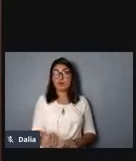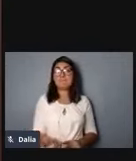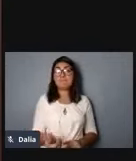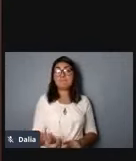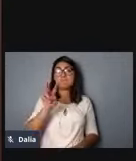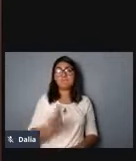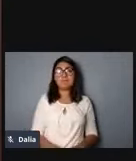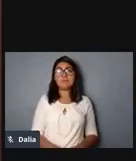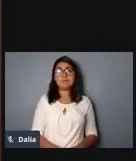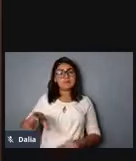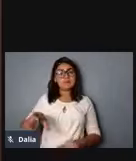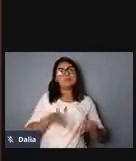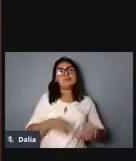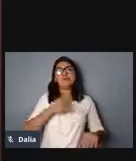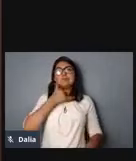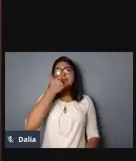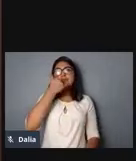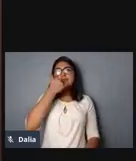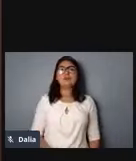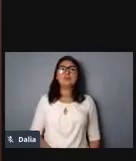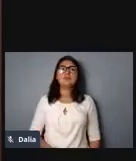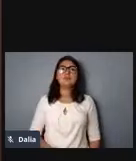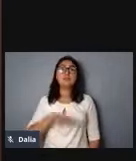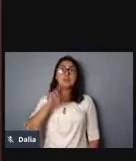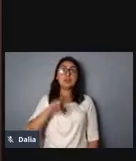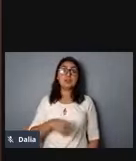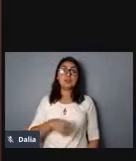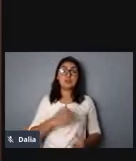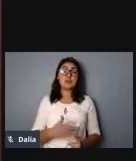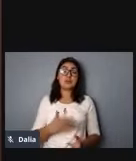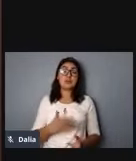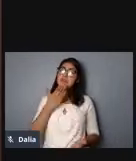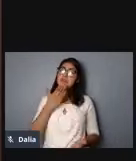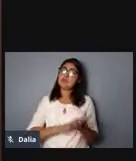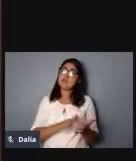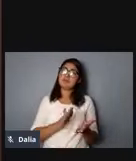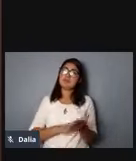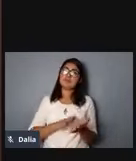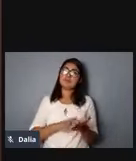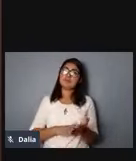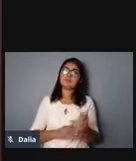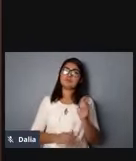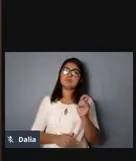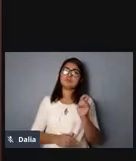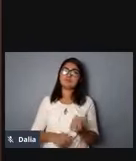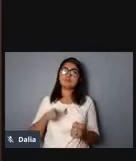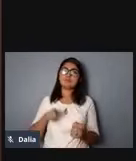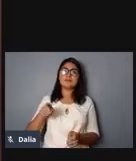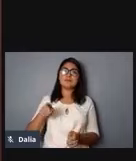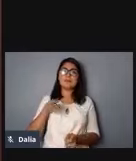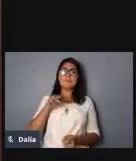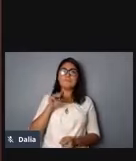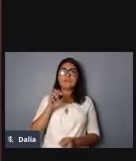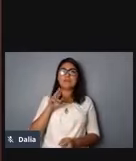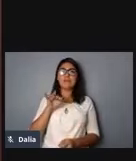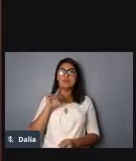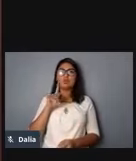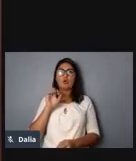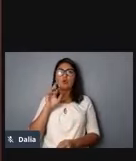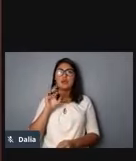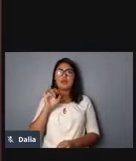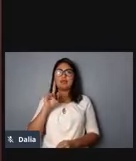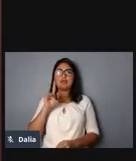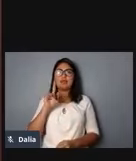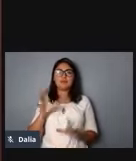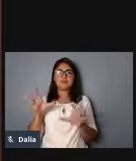realidad. Qué bueno que lo meritocrático está pasando a término cero. ¿Qué quiere